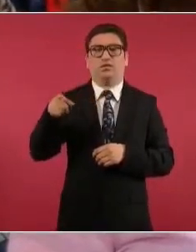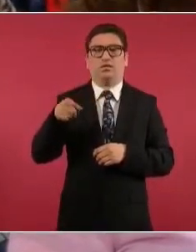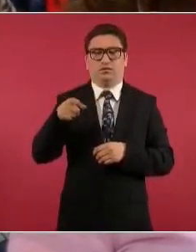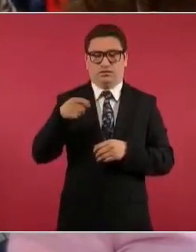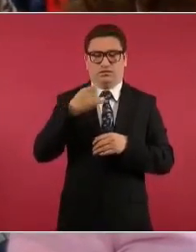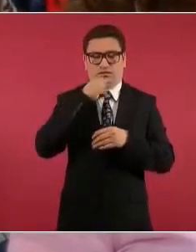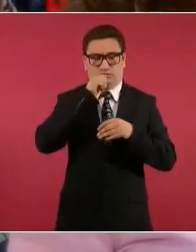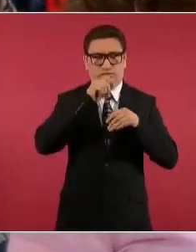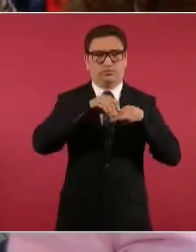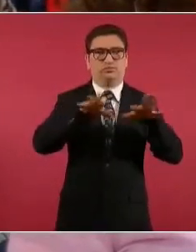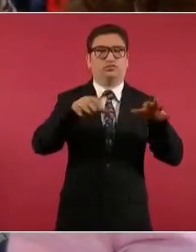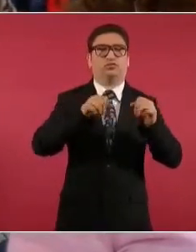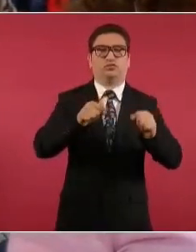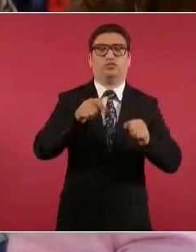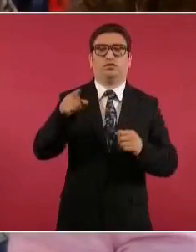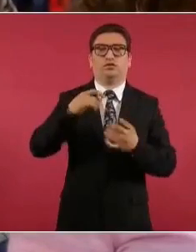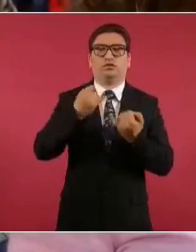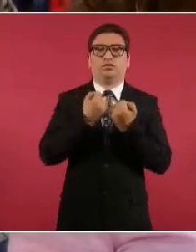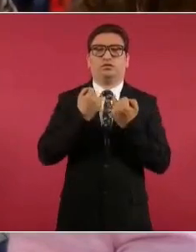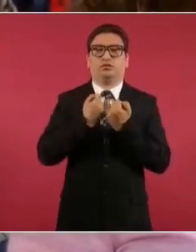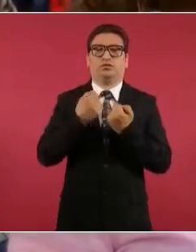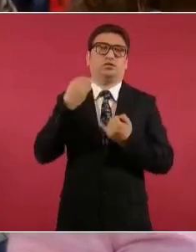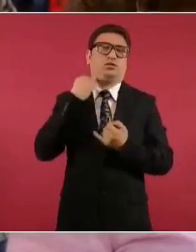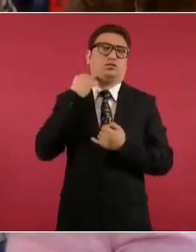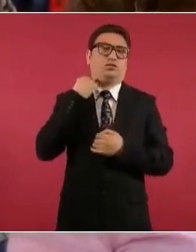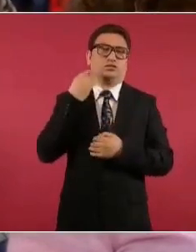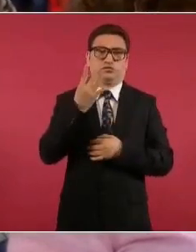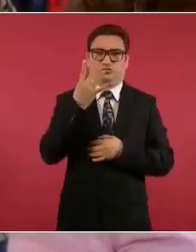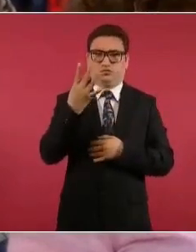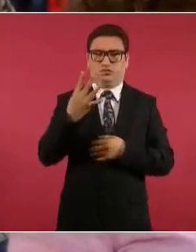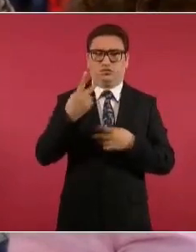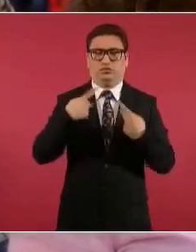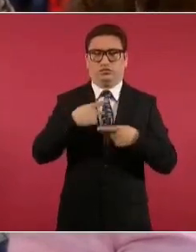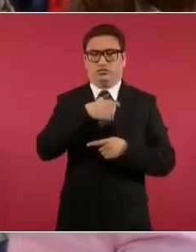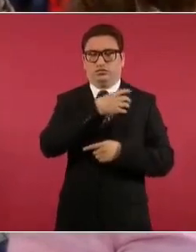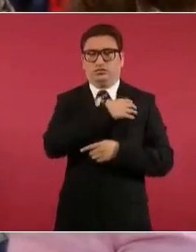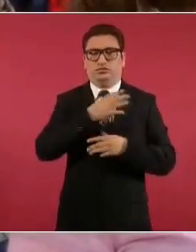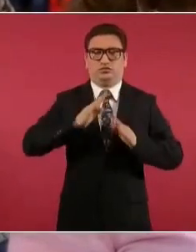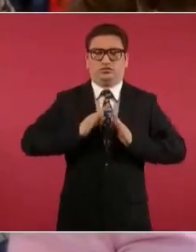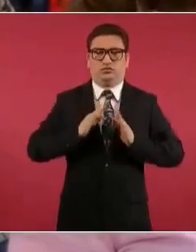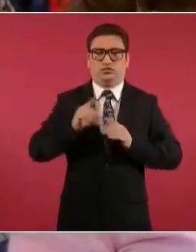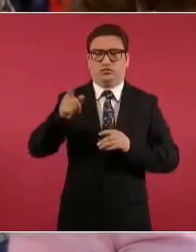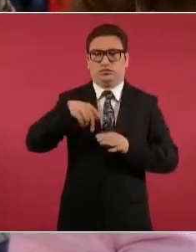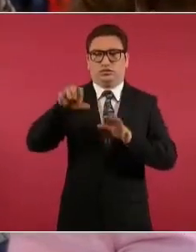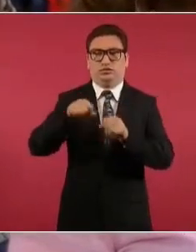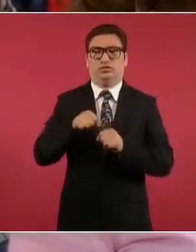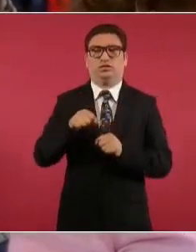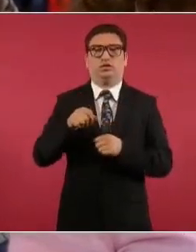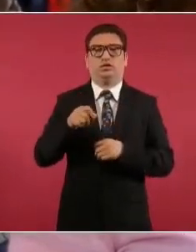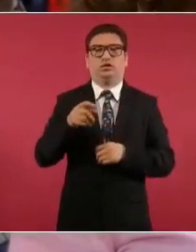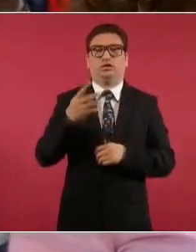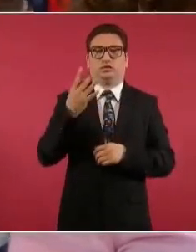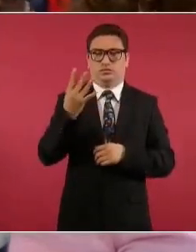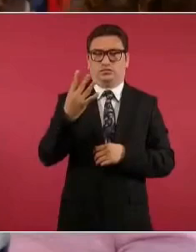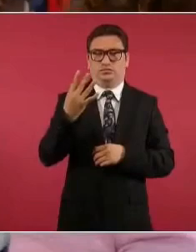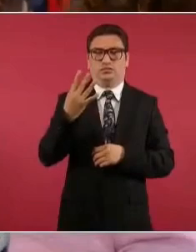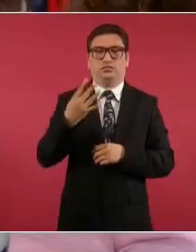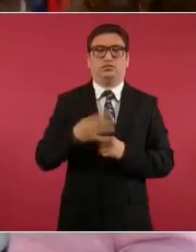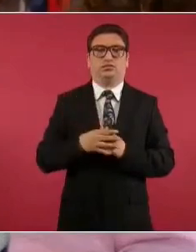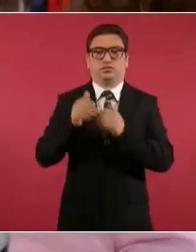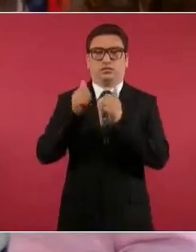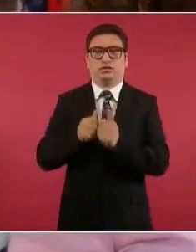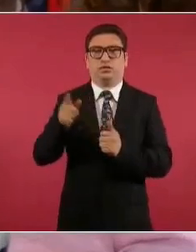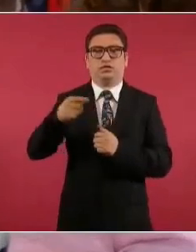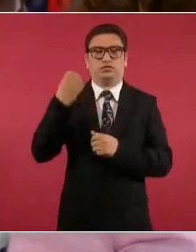también que los abogados de estos cuatro militares procesados, detenidos en el campo militar, dieran